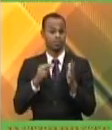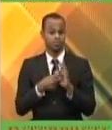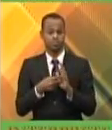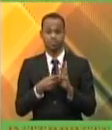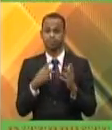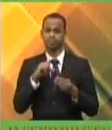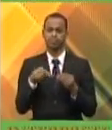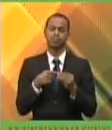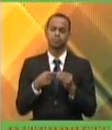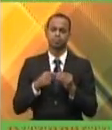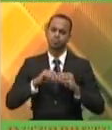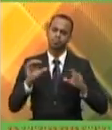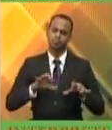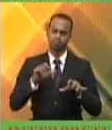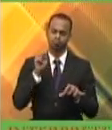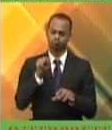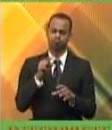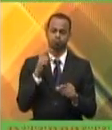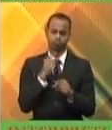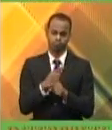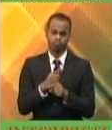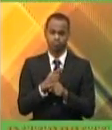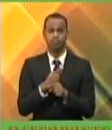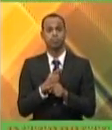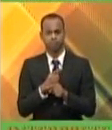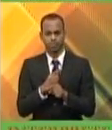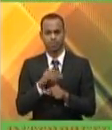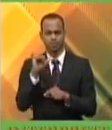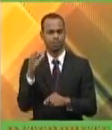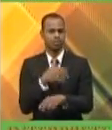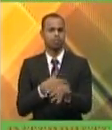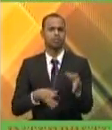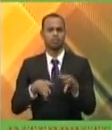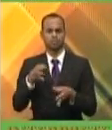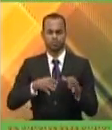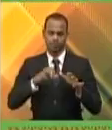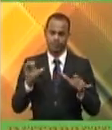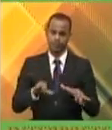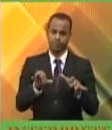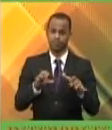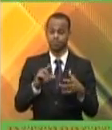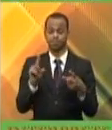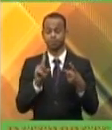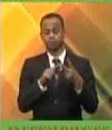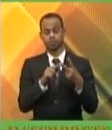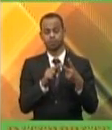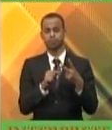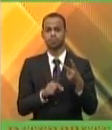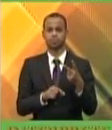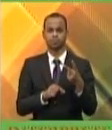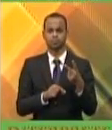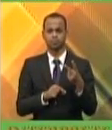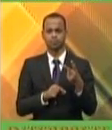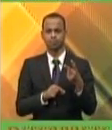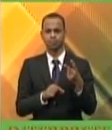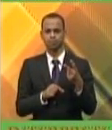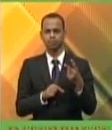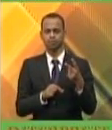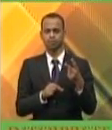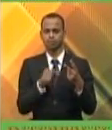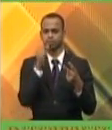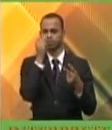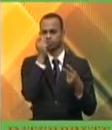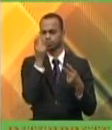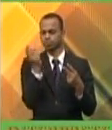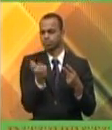del punto de partida es el correcto y eso es lo que el poder judicial ha hecho y en segundo lugar ha entendido que